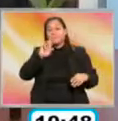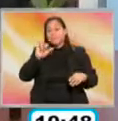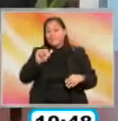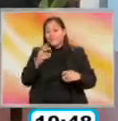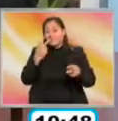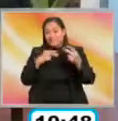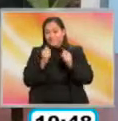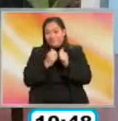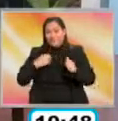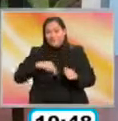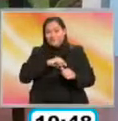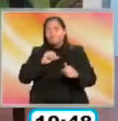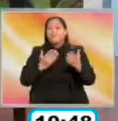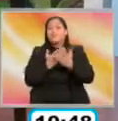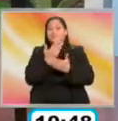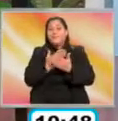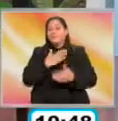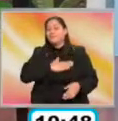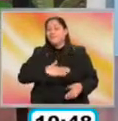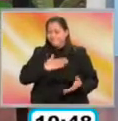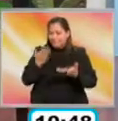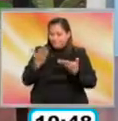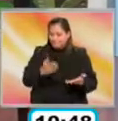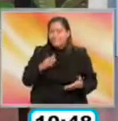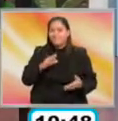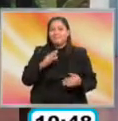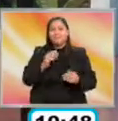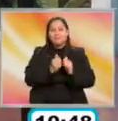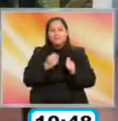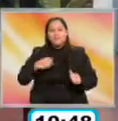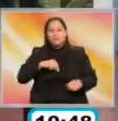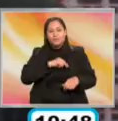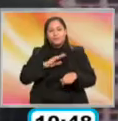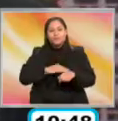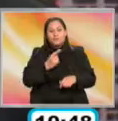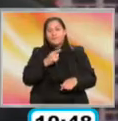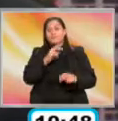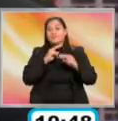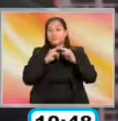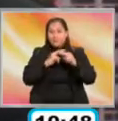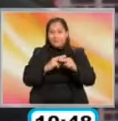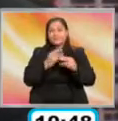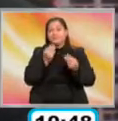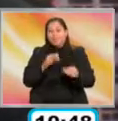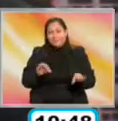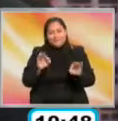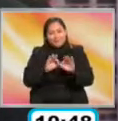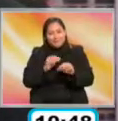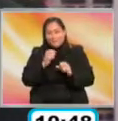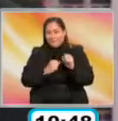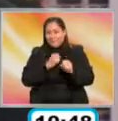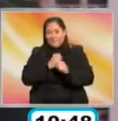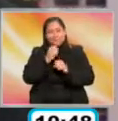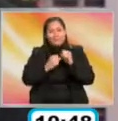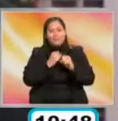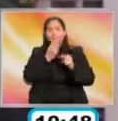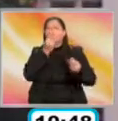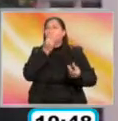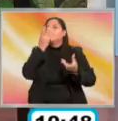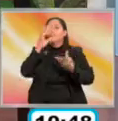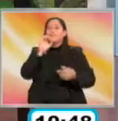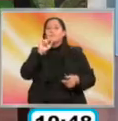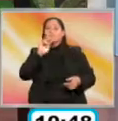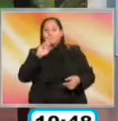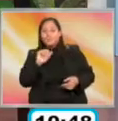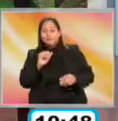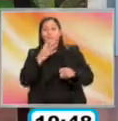Gorka, que está con nosotros esta mañana. Y qué placer tenerte con nosotros, porque tienes una trayectoria muy importante en la ópera. Este es tu